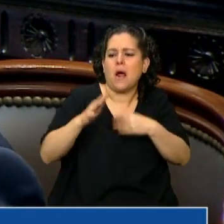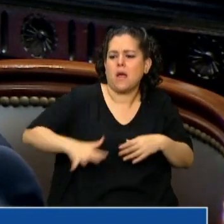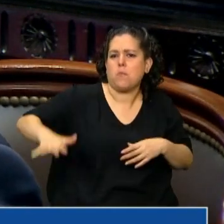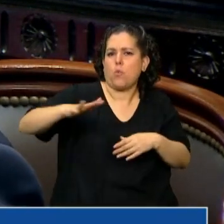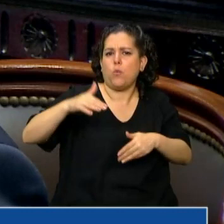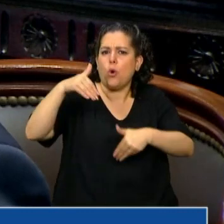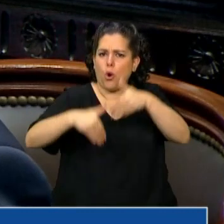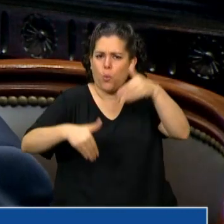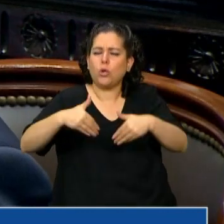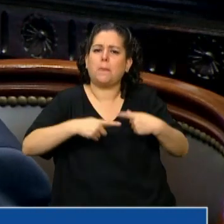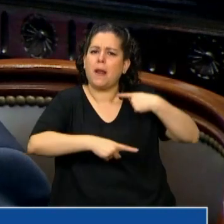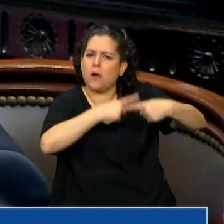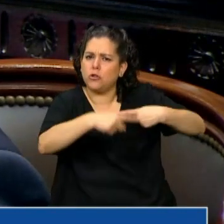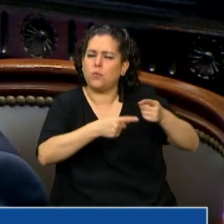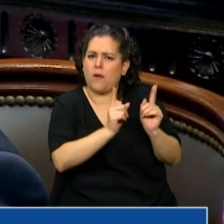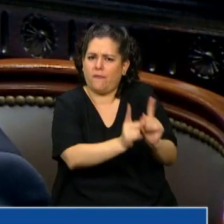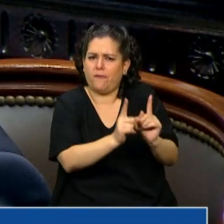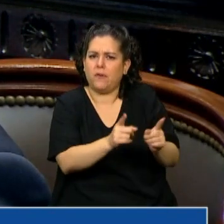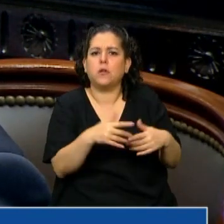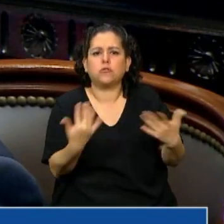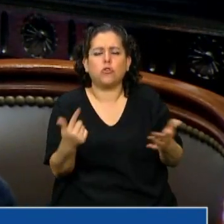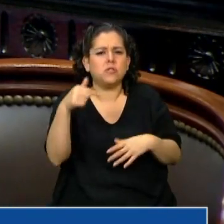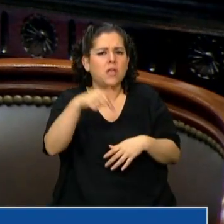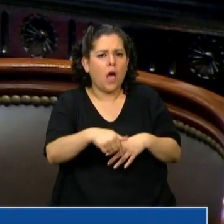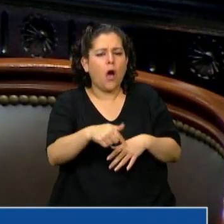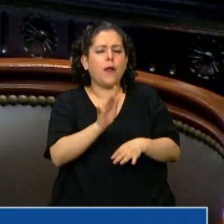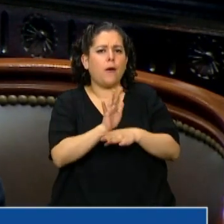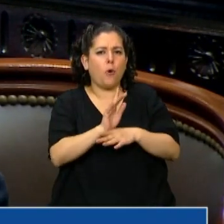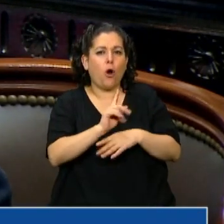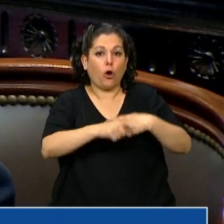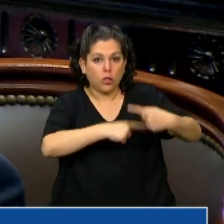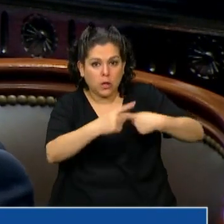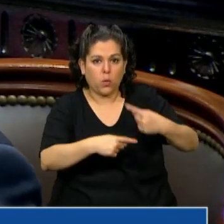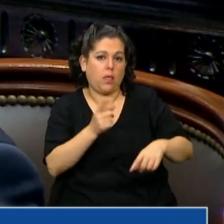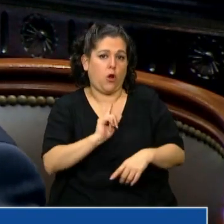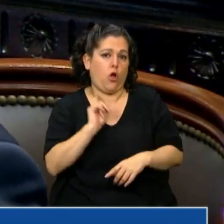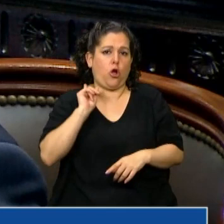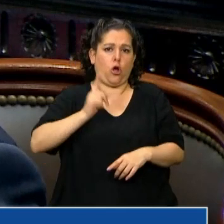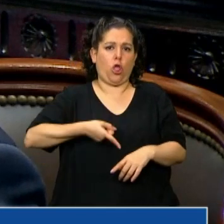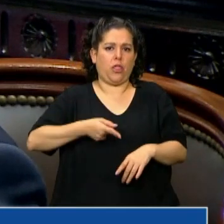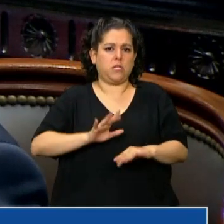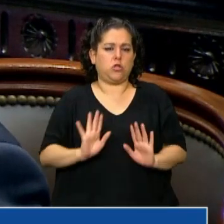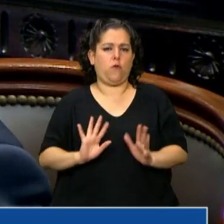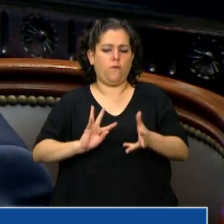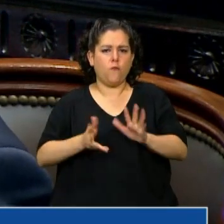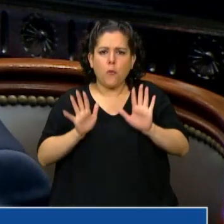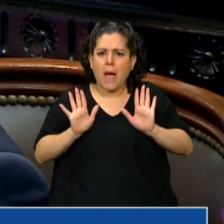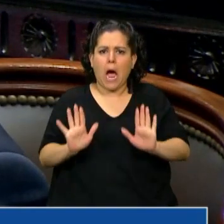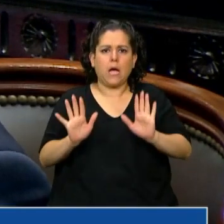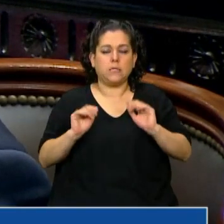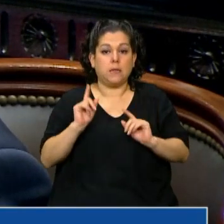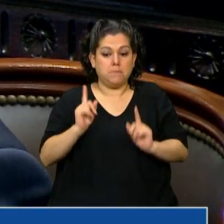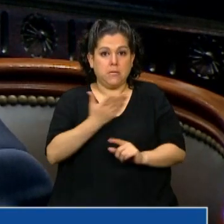adelante. Entonces, lo que se busca más que dar continuidad es condicionar una futura política de gobierno que este